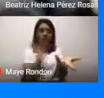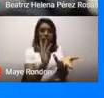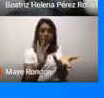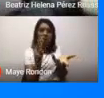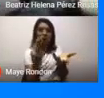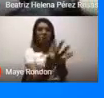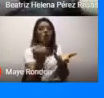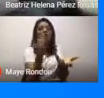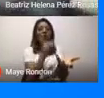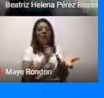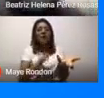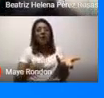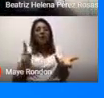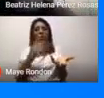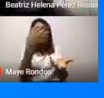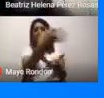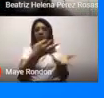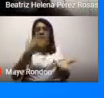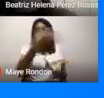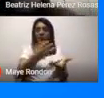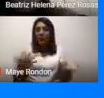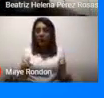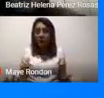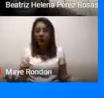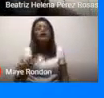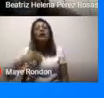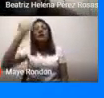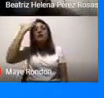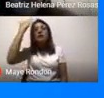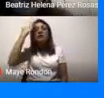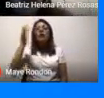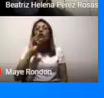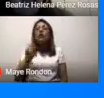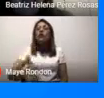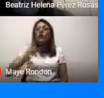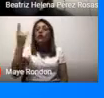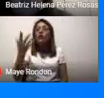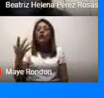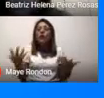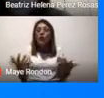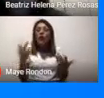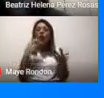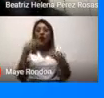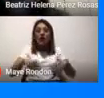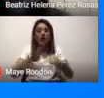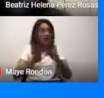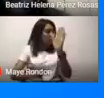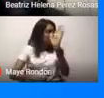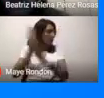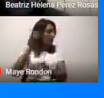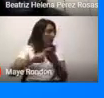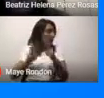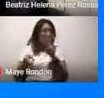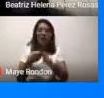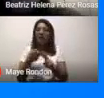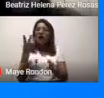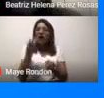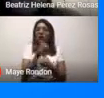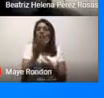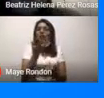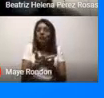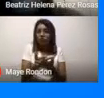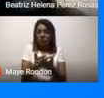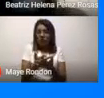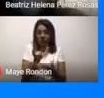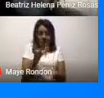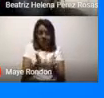laguna para que se conserve. También tengo que saber cómo voy a hacer para que haya un desarrollo de infraestructura alrededor de esa